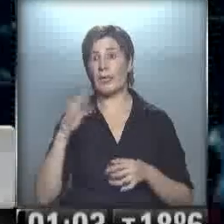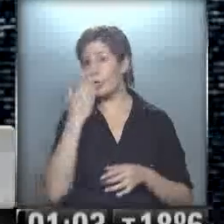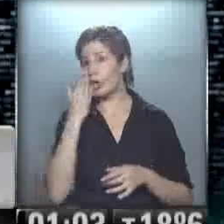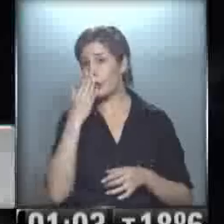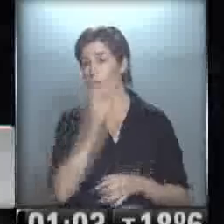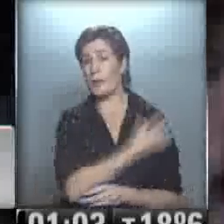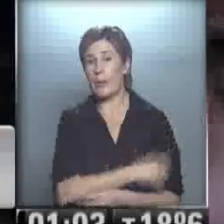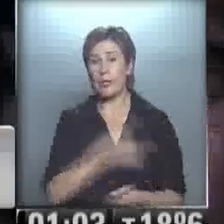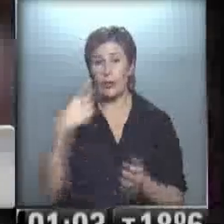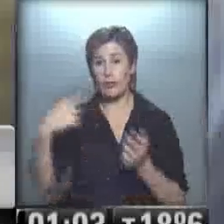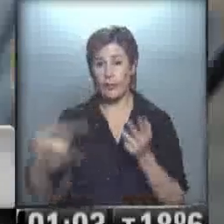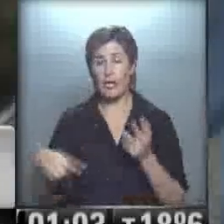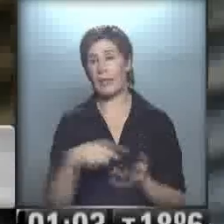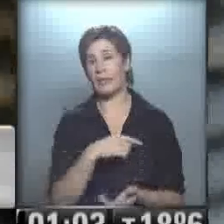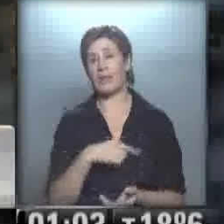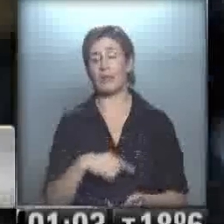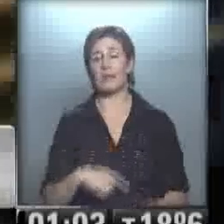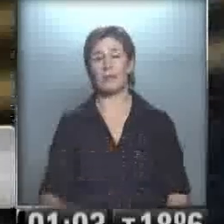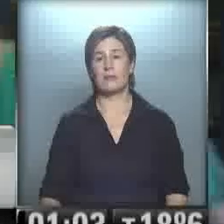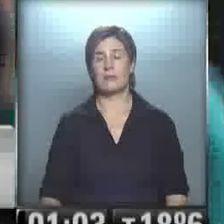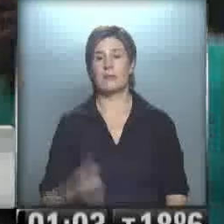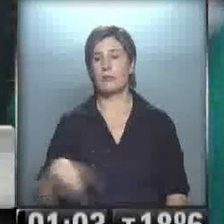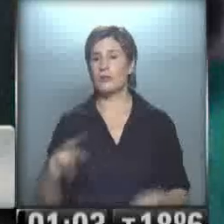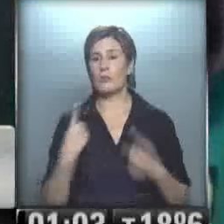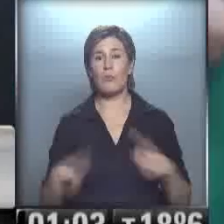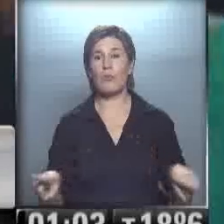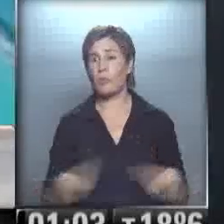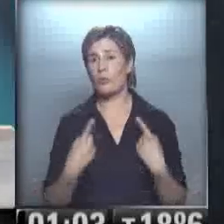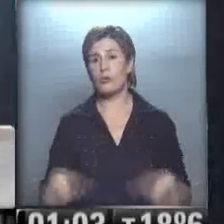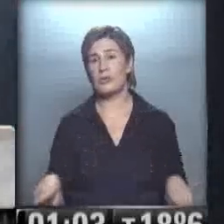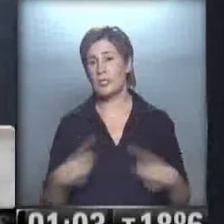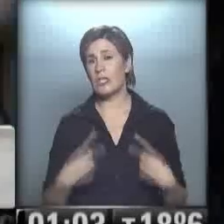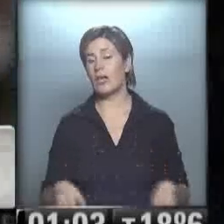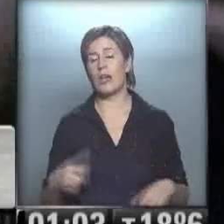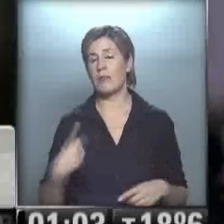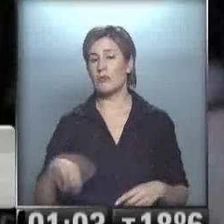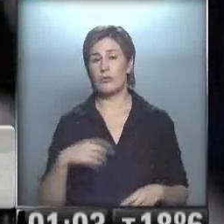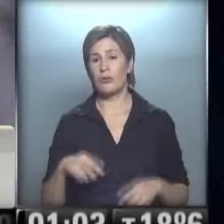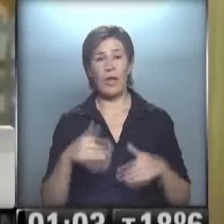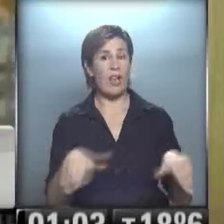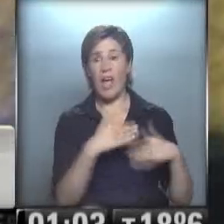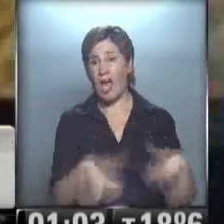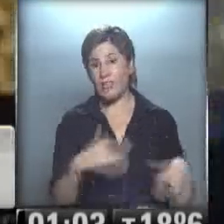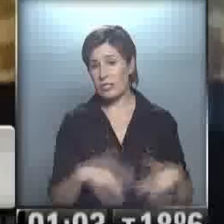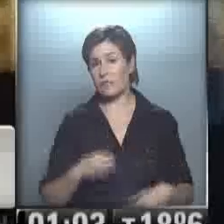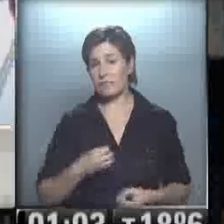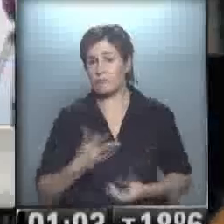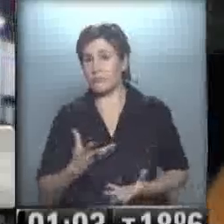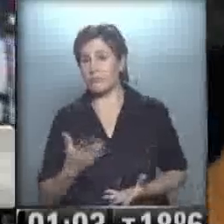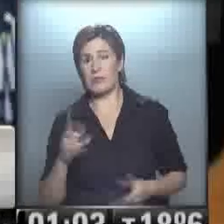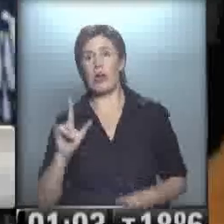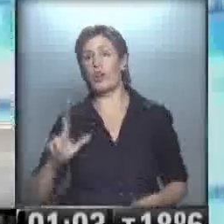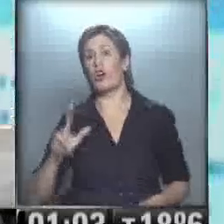marginales. Y la música que hacemos así es expresión de la calle, rap callejero así de